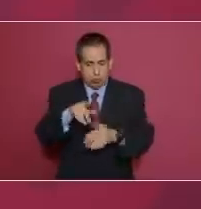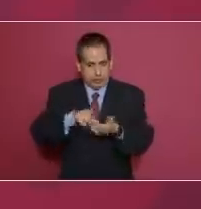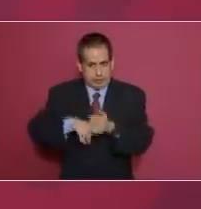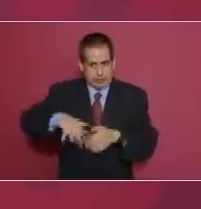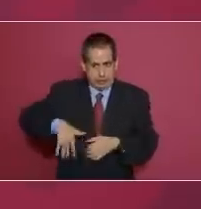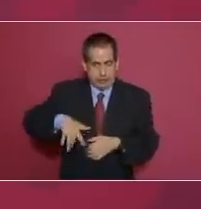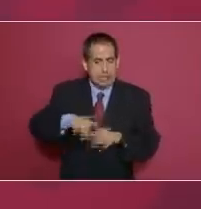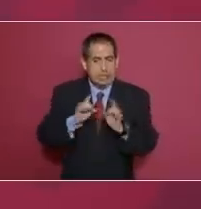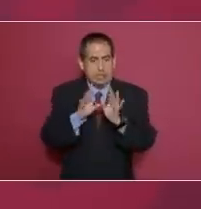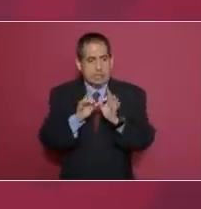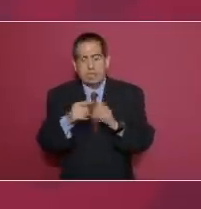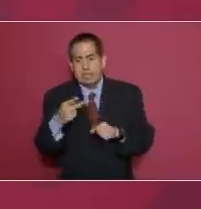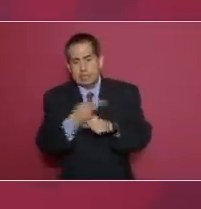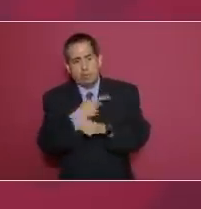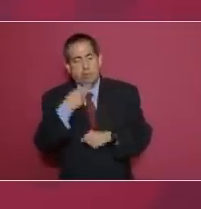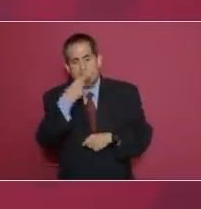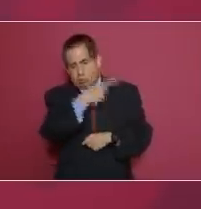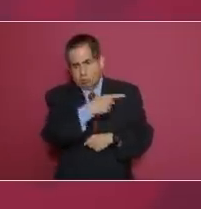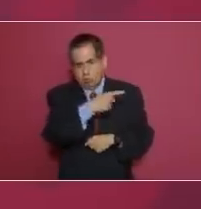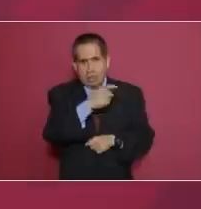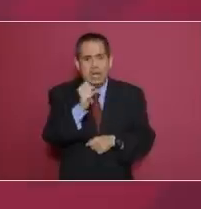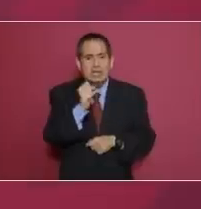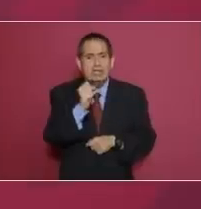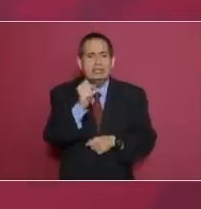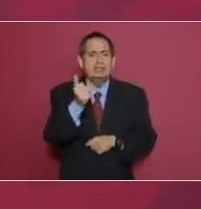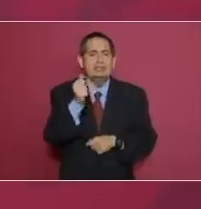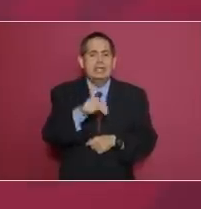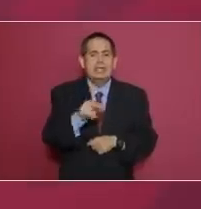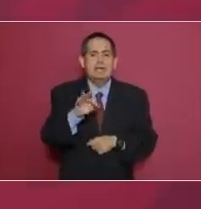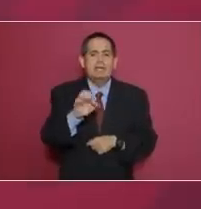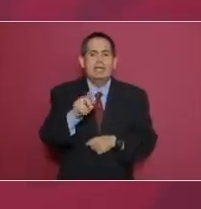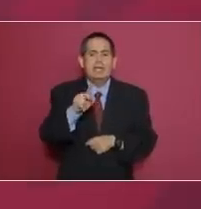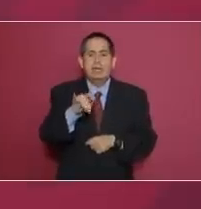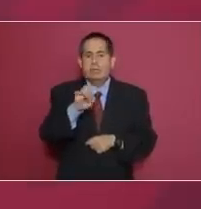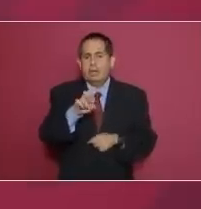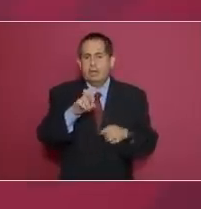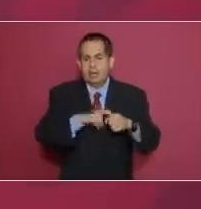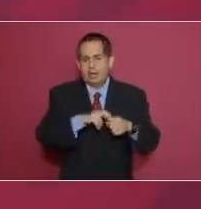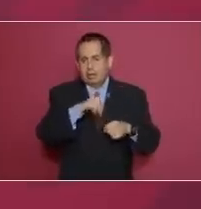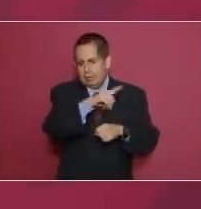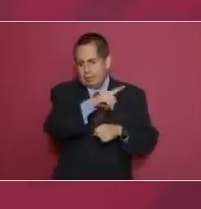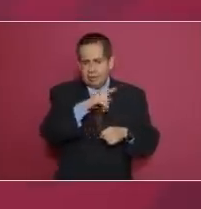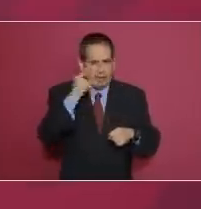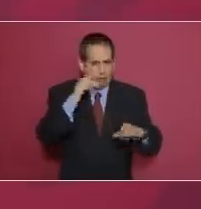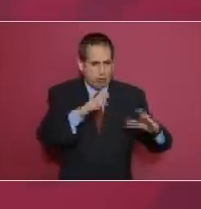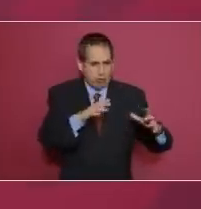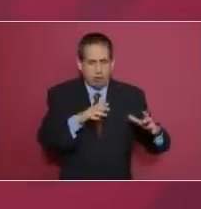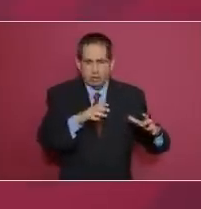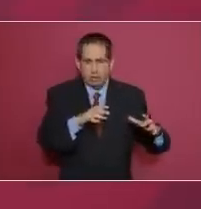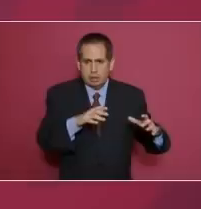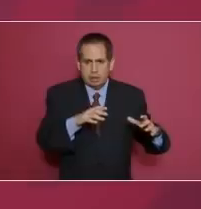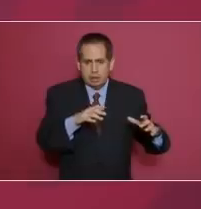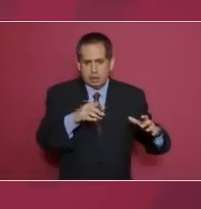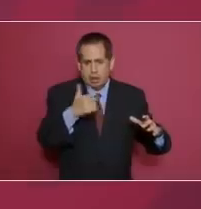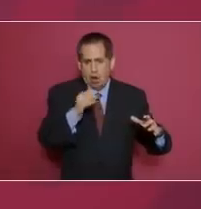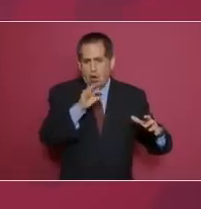está sucediendo en San Felipe, en el Alto